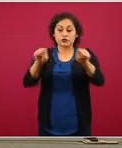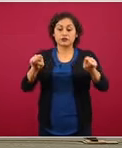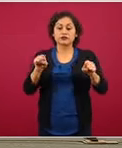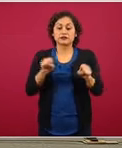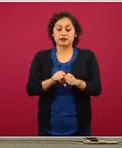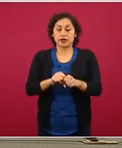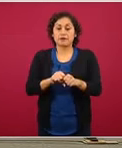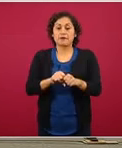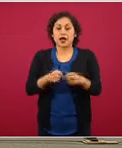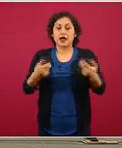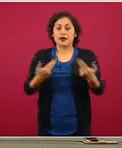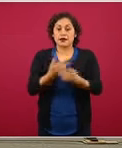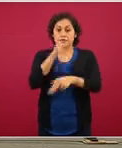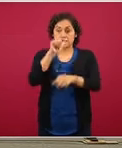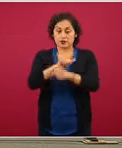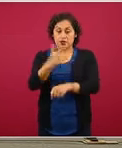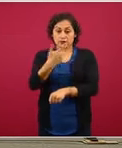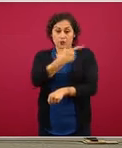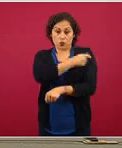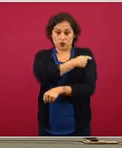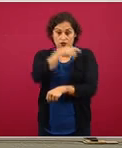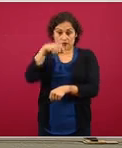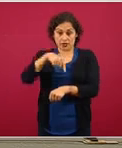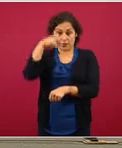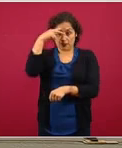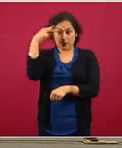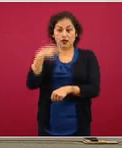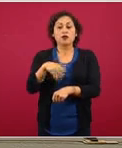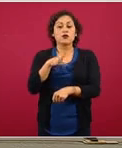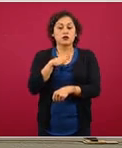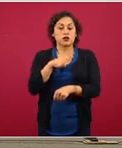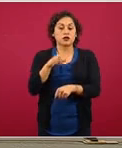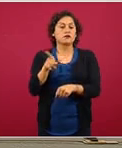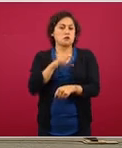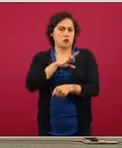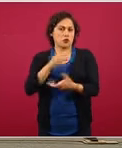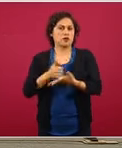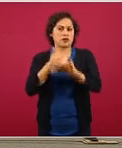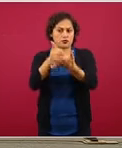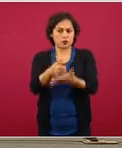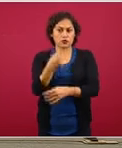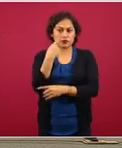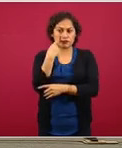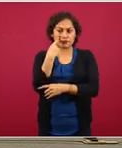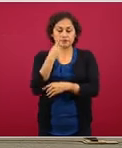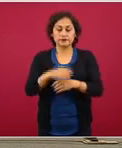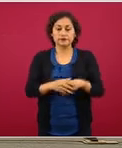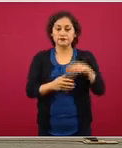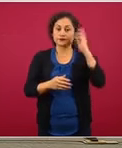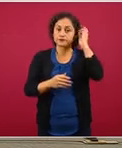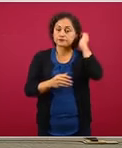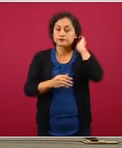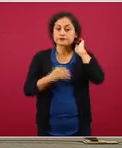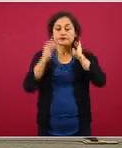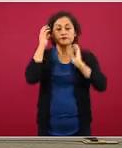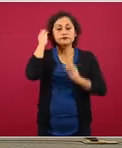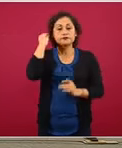nacional de vacunación que pudieran ser subsanadas. Y esto,